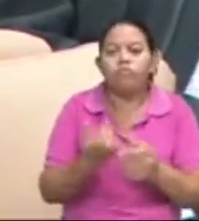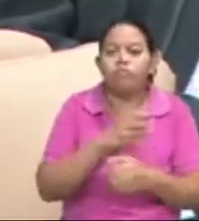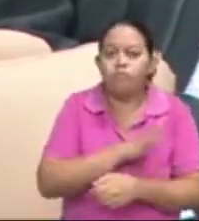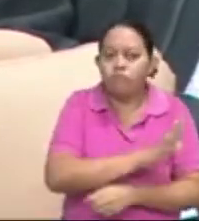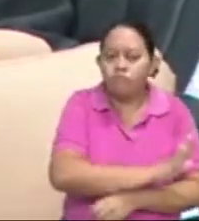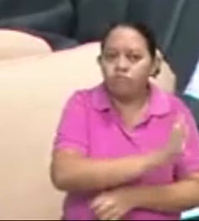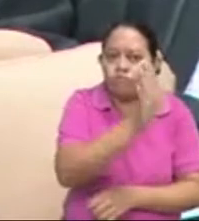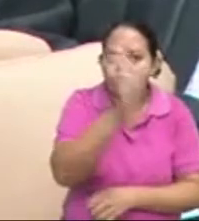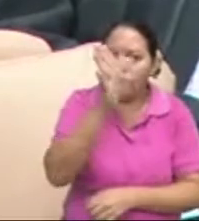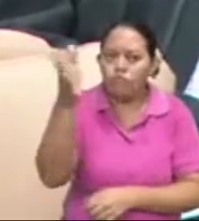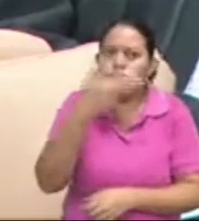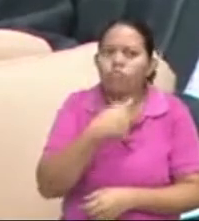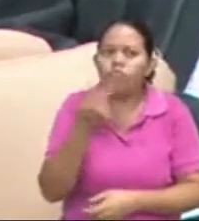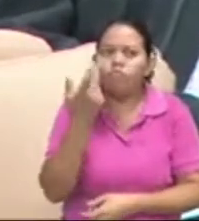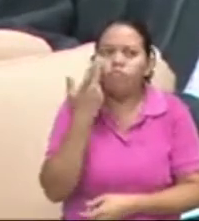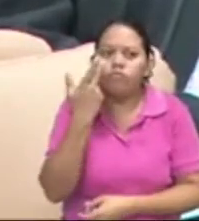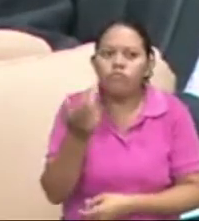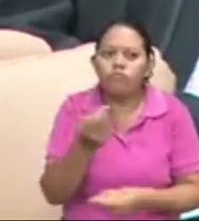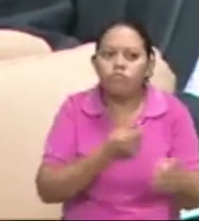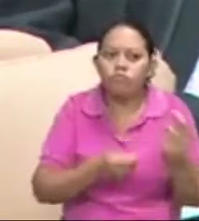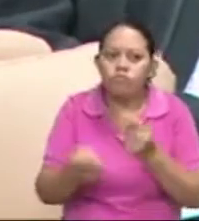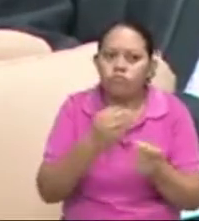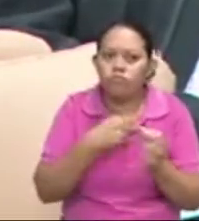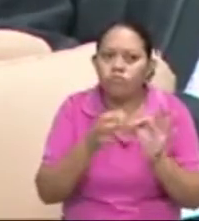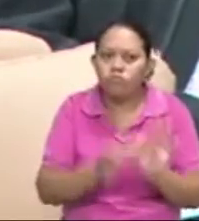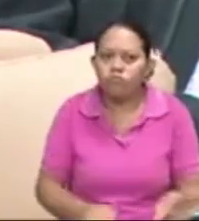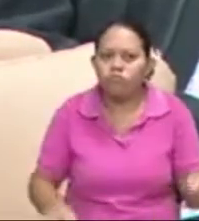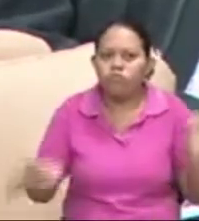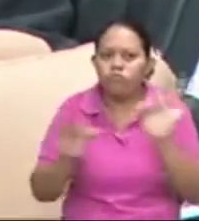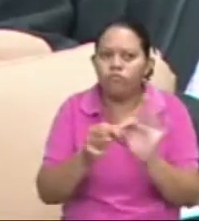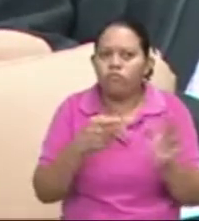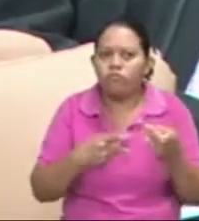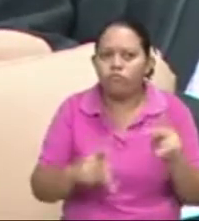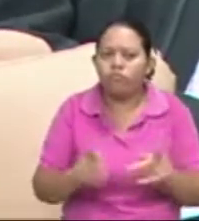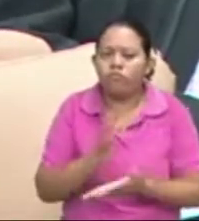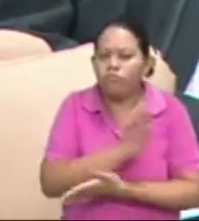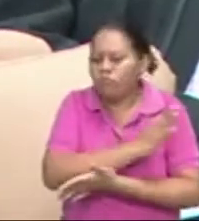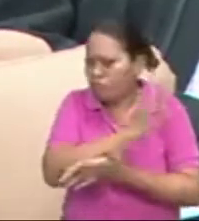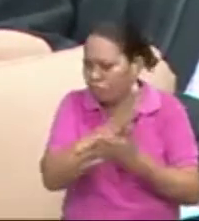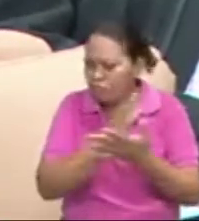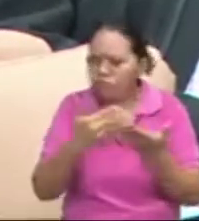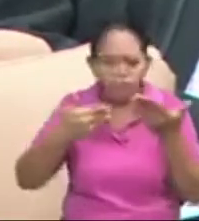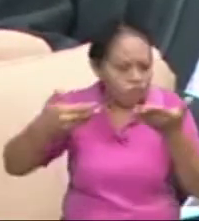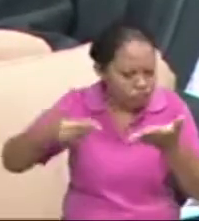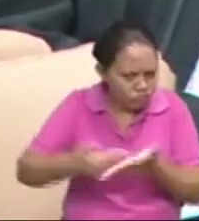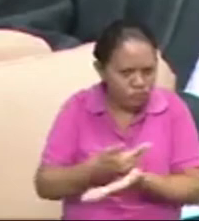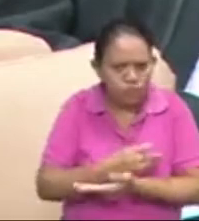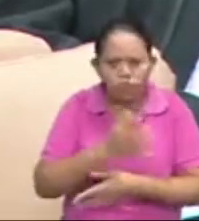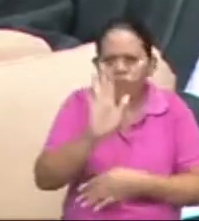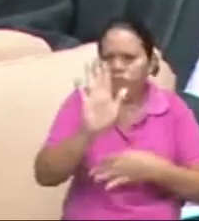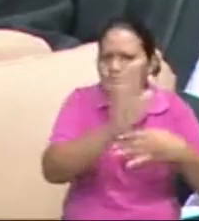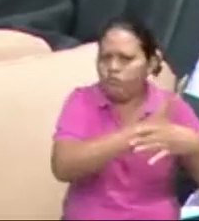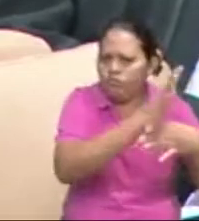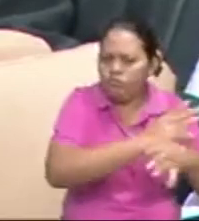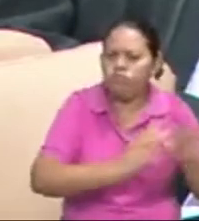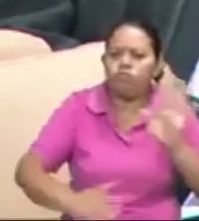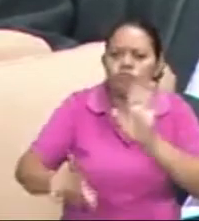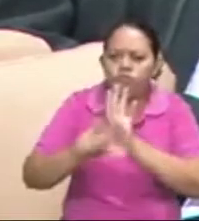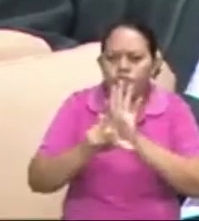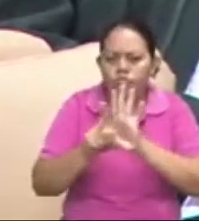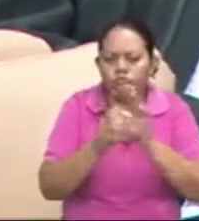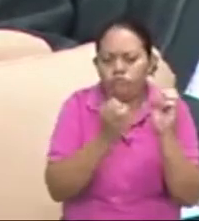comisiones sectoriales o juntas de incentivo existentes y las que sean creadas por las diferentes leyes